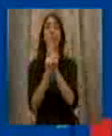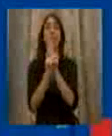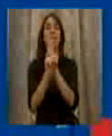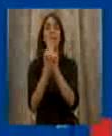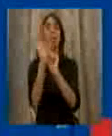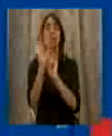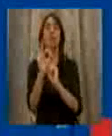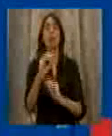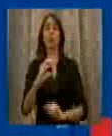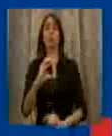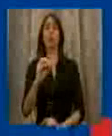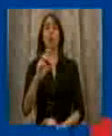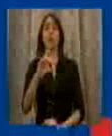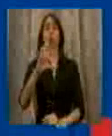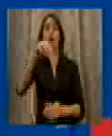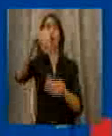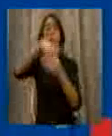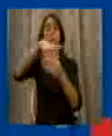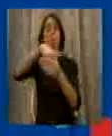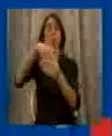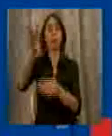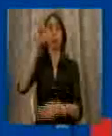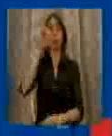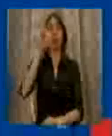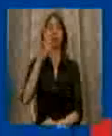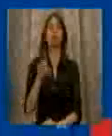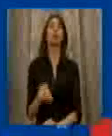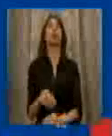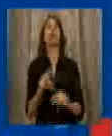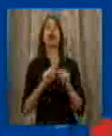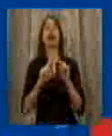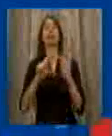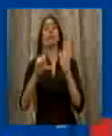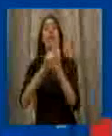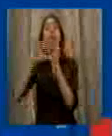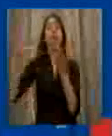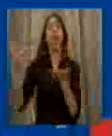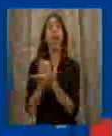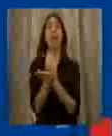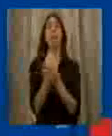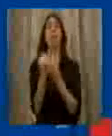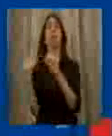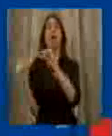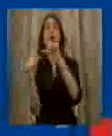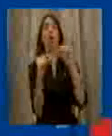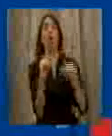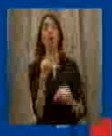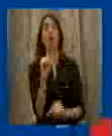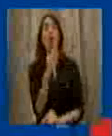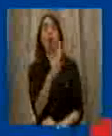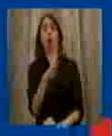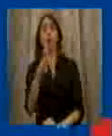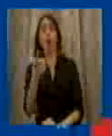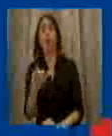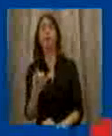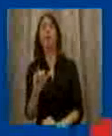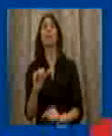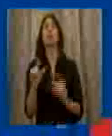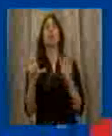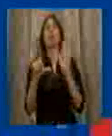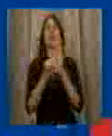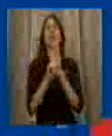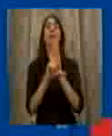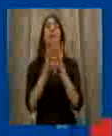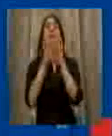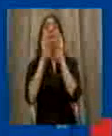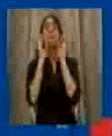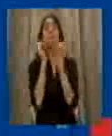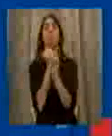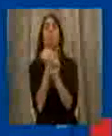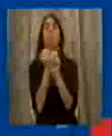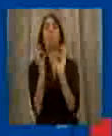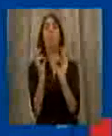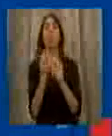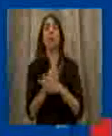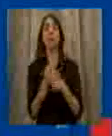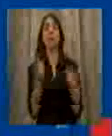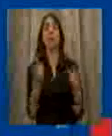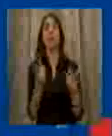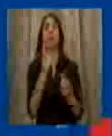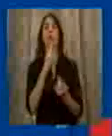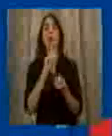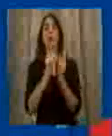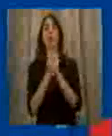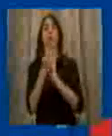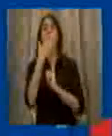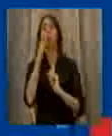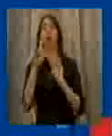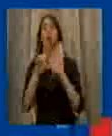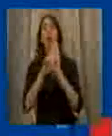que sacar la legislación de ley de lobby, ley de propiedad pública, tenemos que reformar la ley de transparencia,